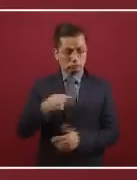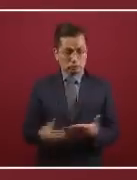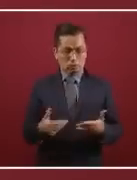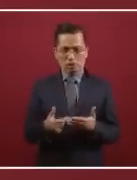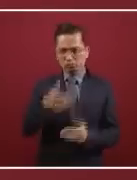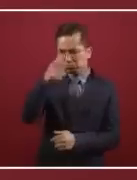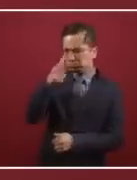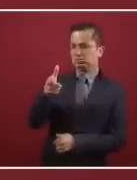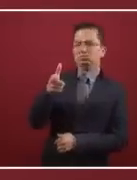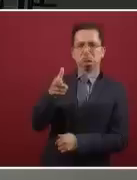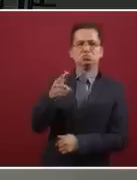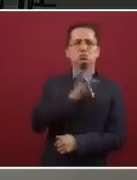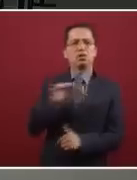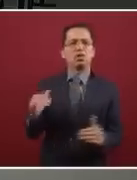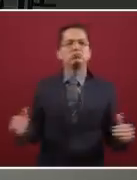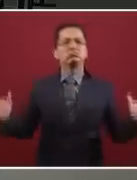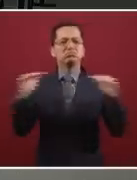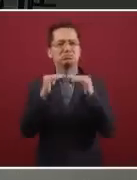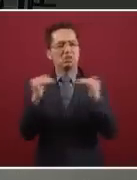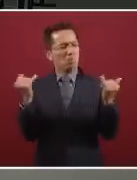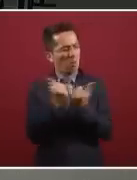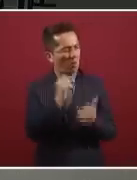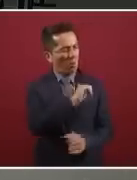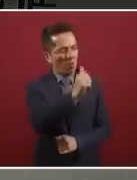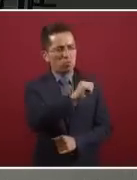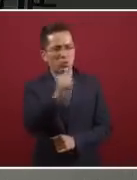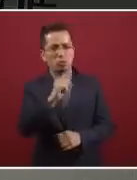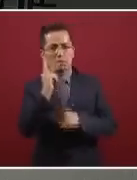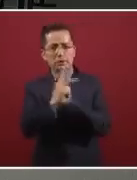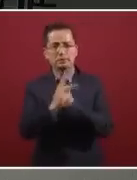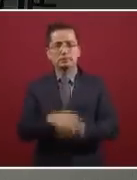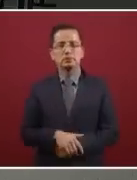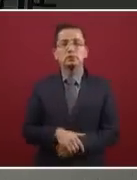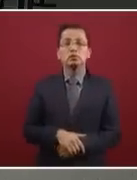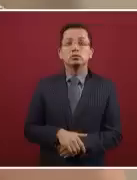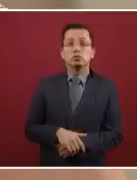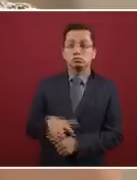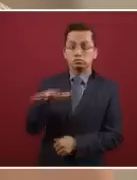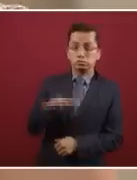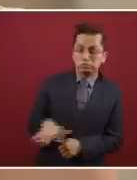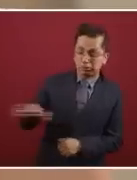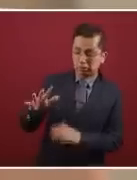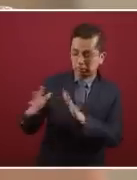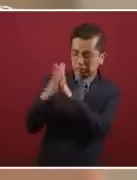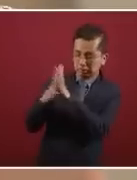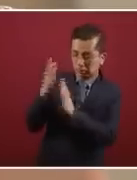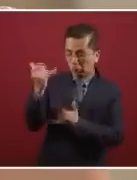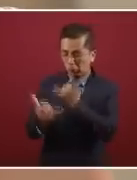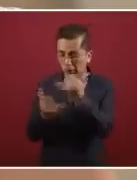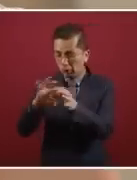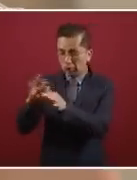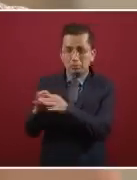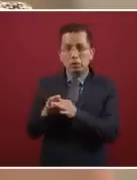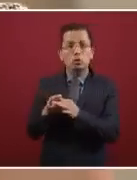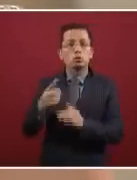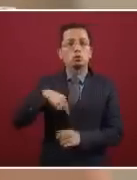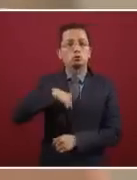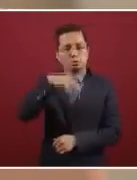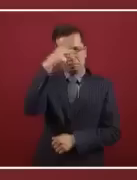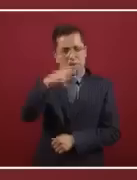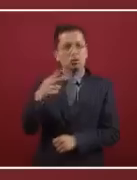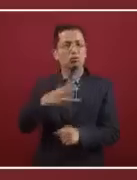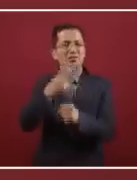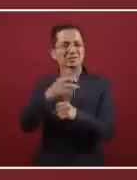competencia del mundo. Ocupar el tercer lugar en las medallas, en el medallero general, creo que es un aliciente que nos debe empujar a